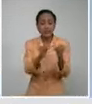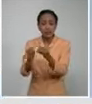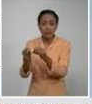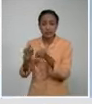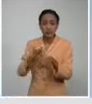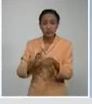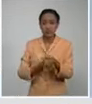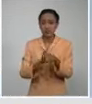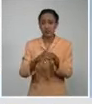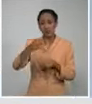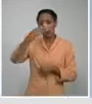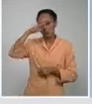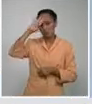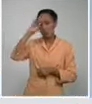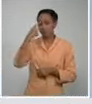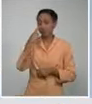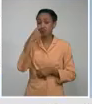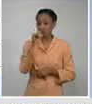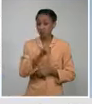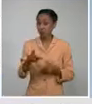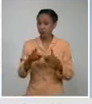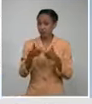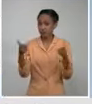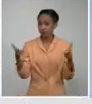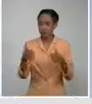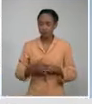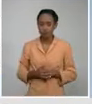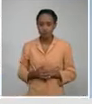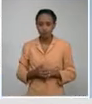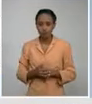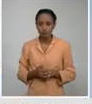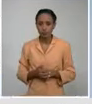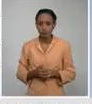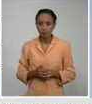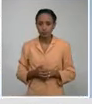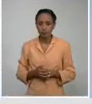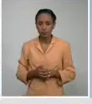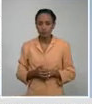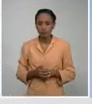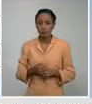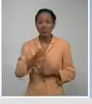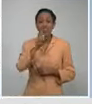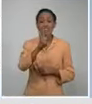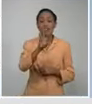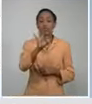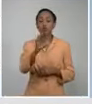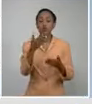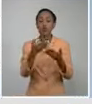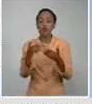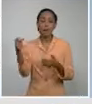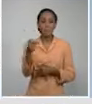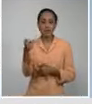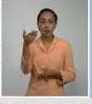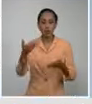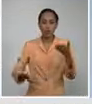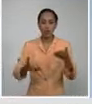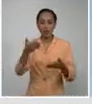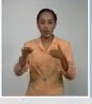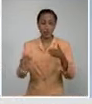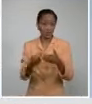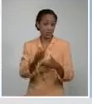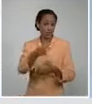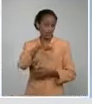en nuestro país. La positividad, hoy 38 muestras menos en comparación, 38 casos menos